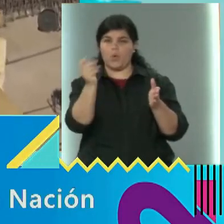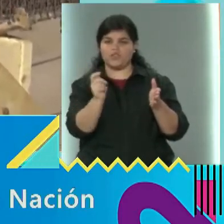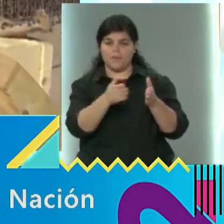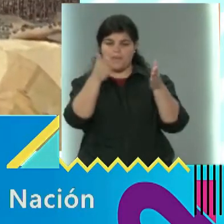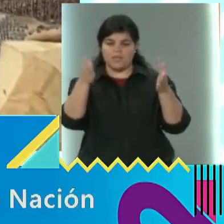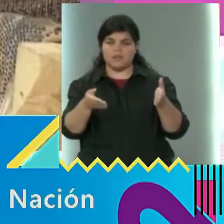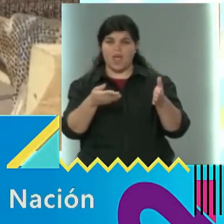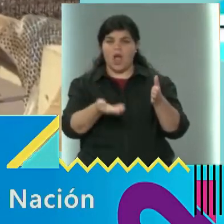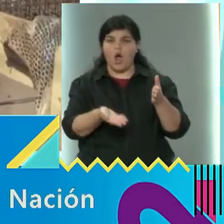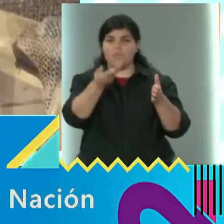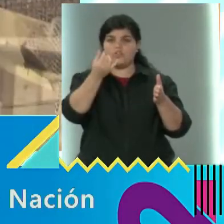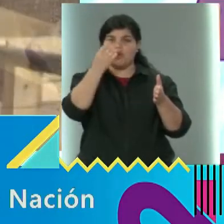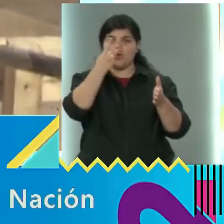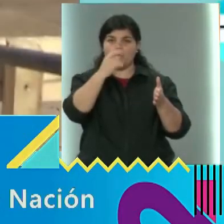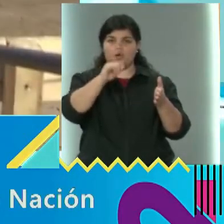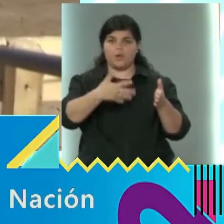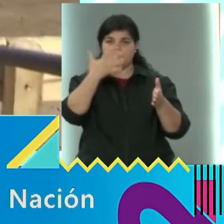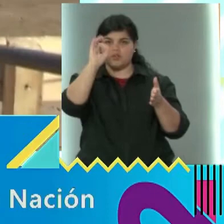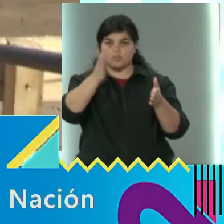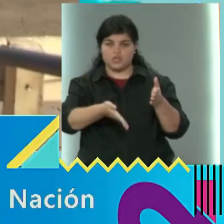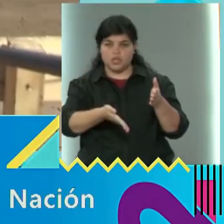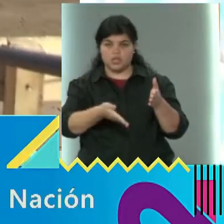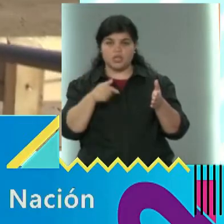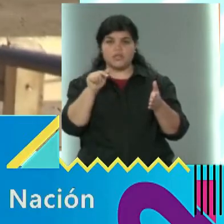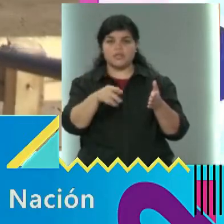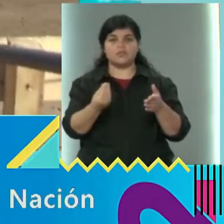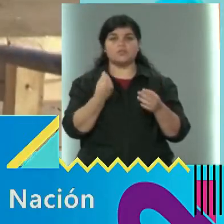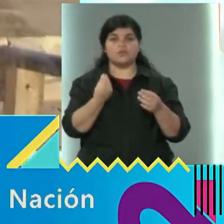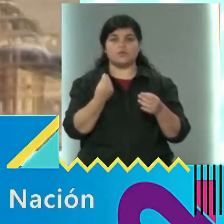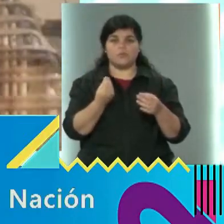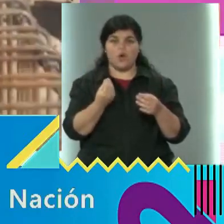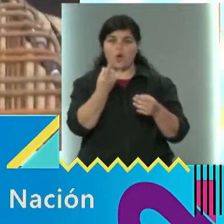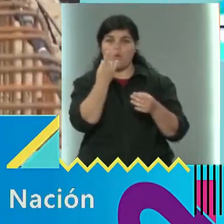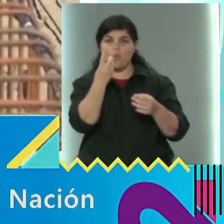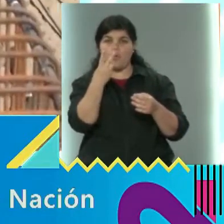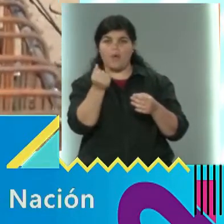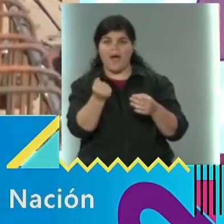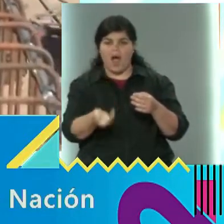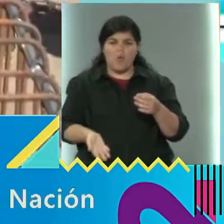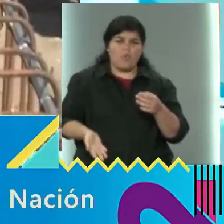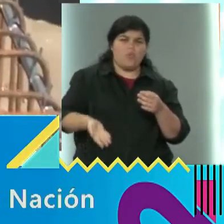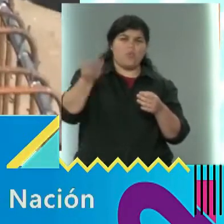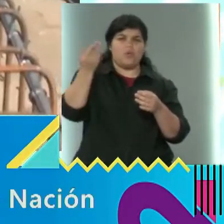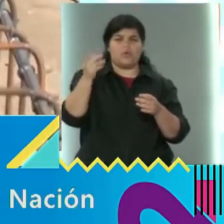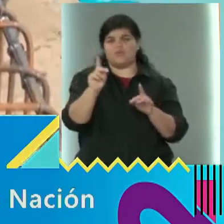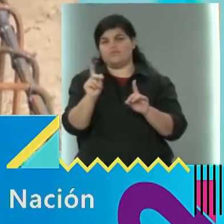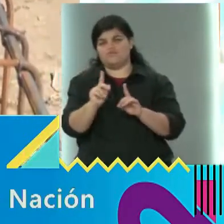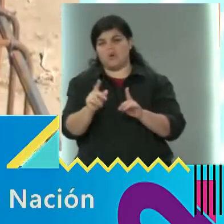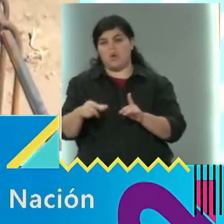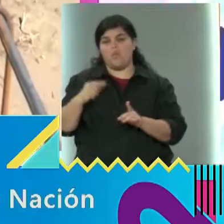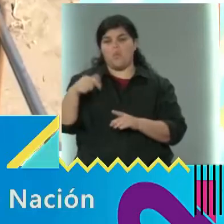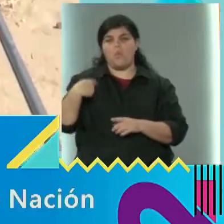un 1,5%, no va a aumentar tanto el UVA. Bien, perfecto. En relación a la